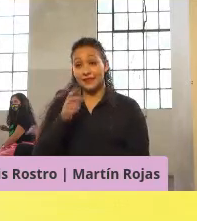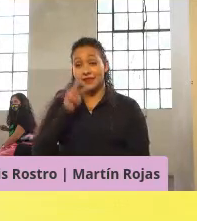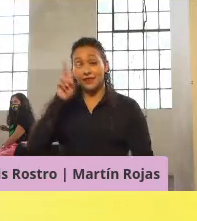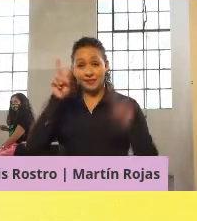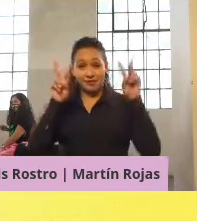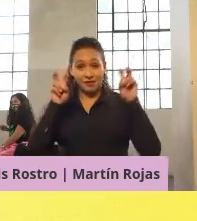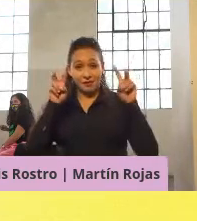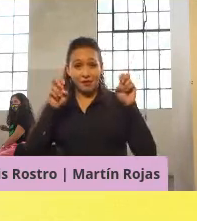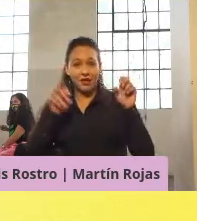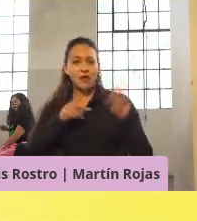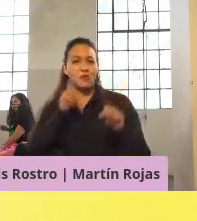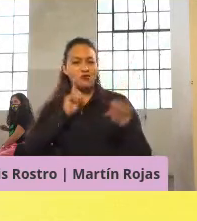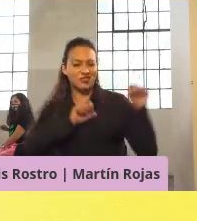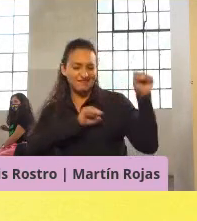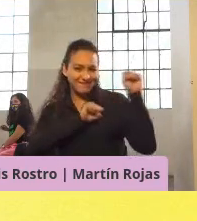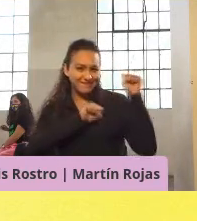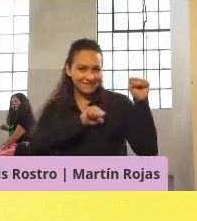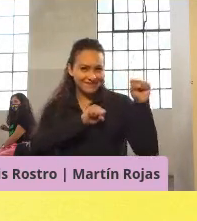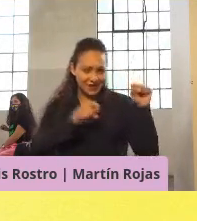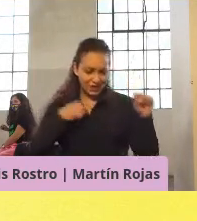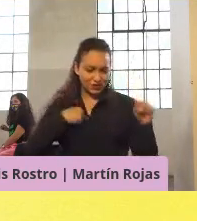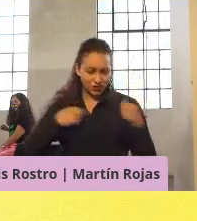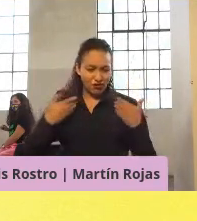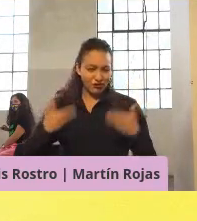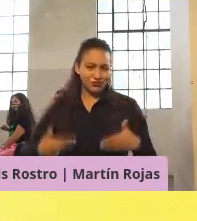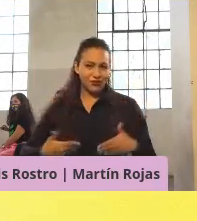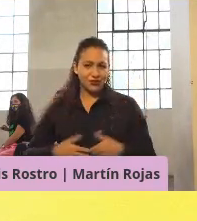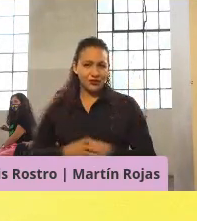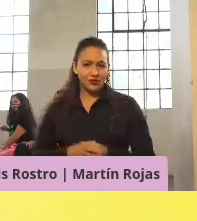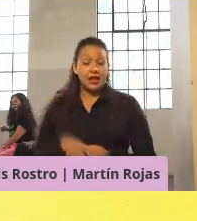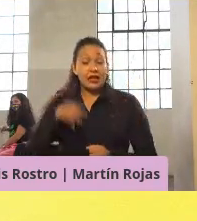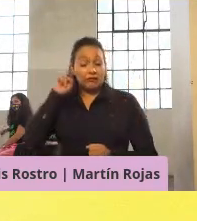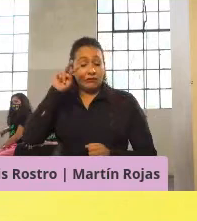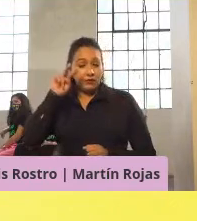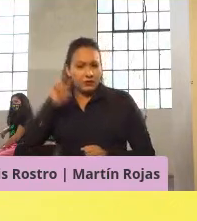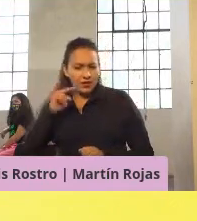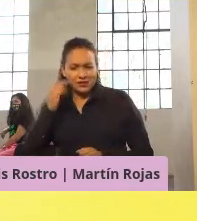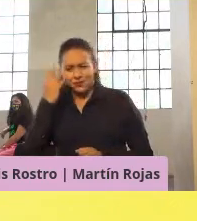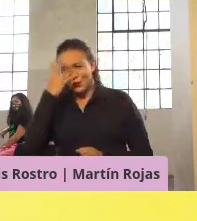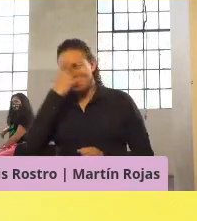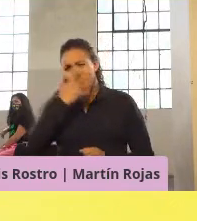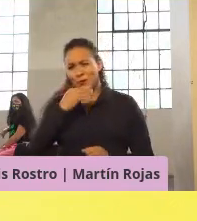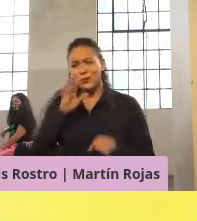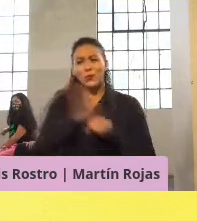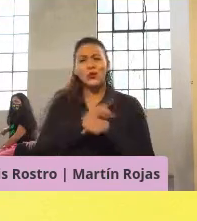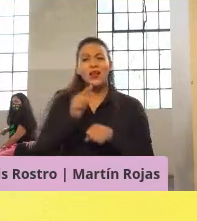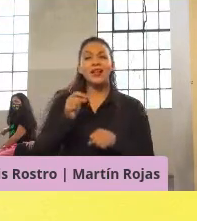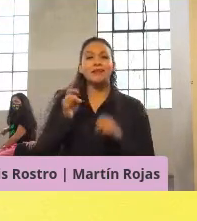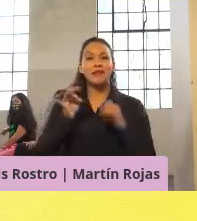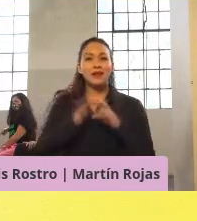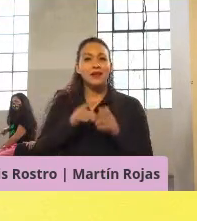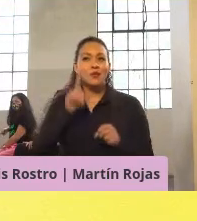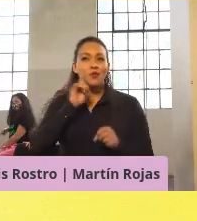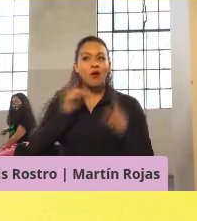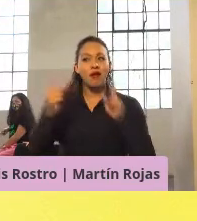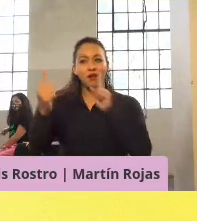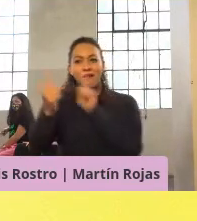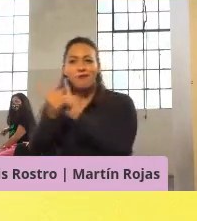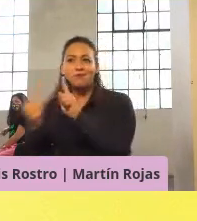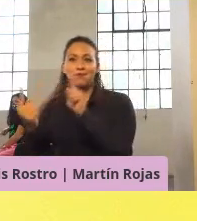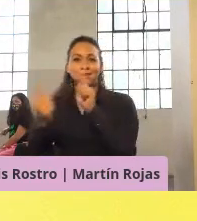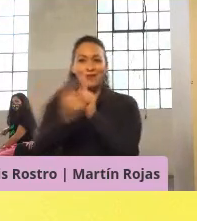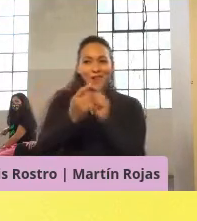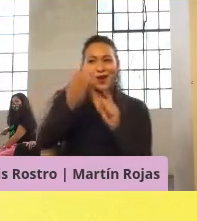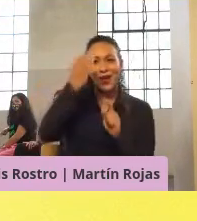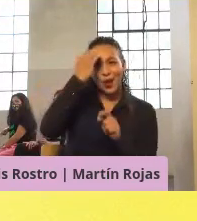soy activista, es mi primera identidad, y fue muy bonito cuando me empecé a reconocer como activista de Amnistía Internacional, ni